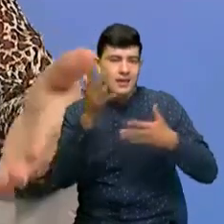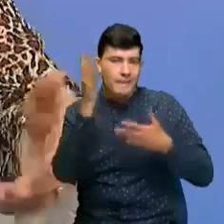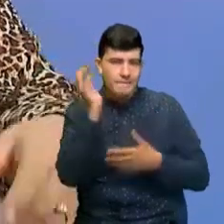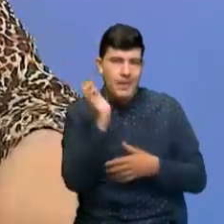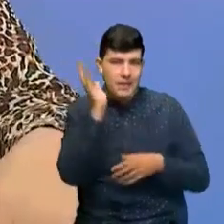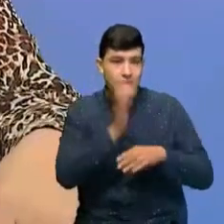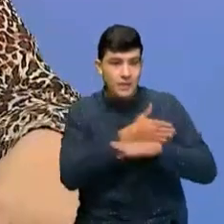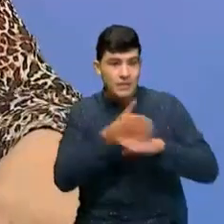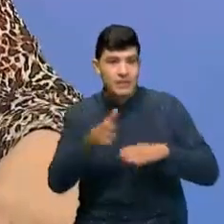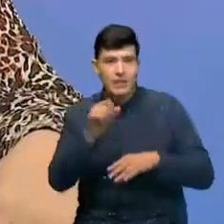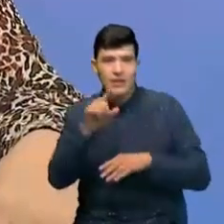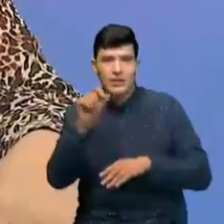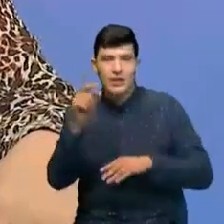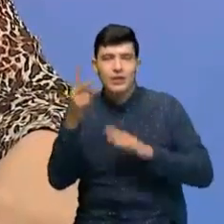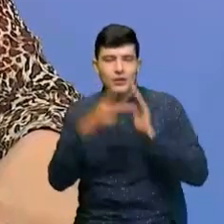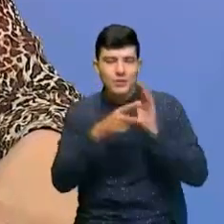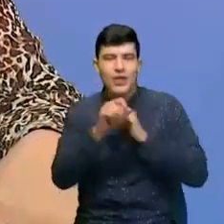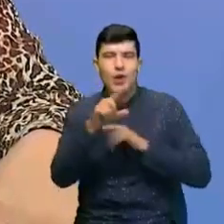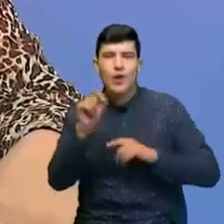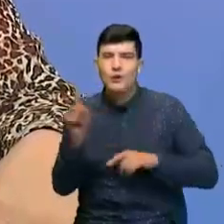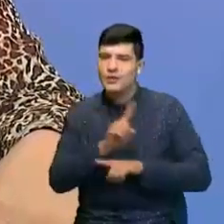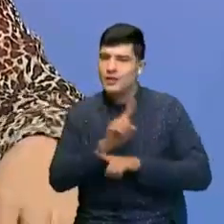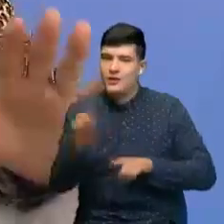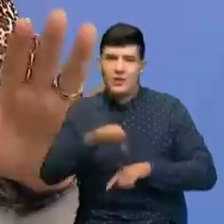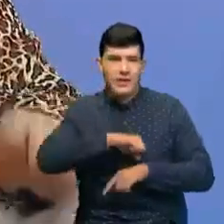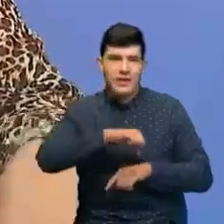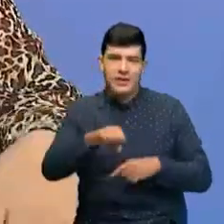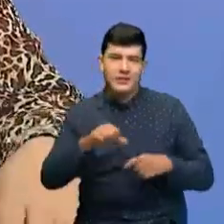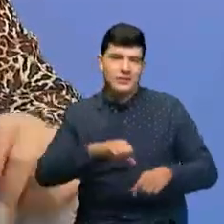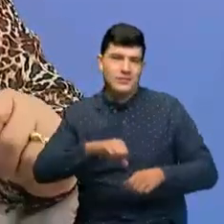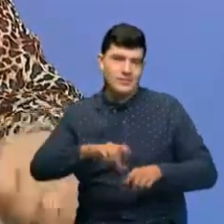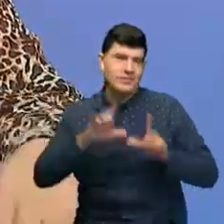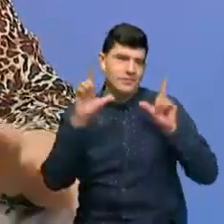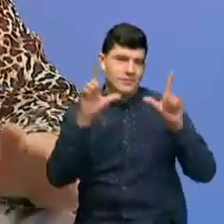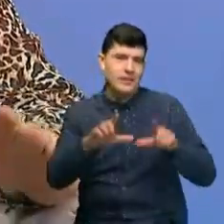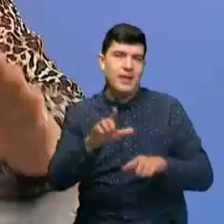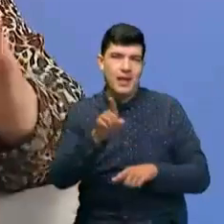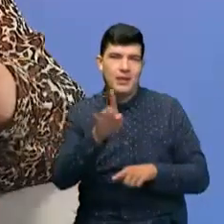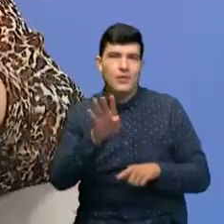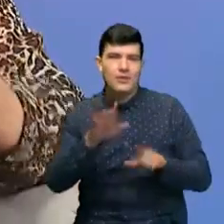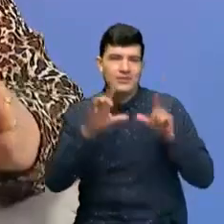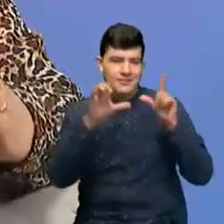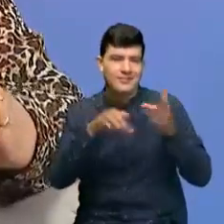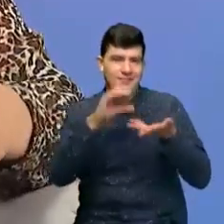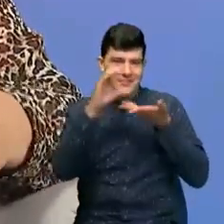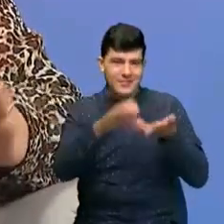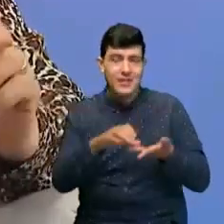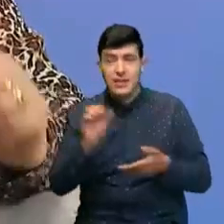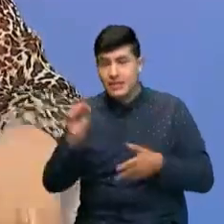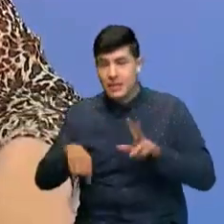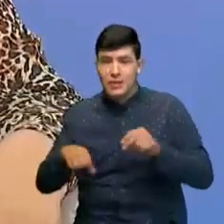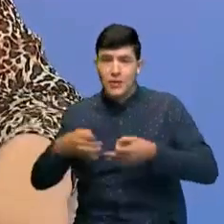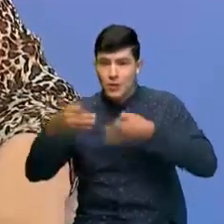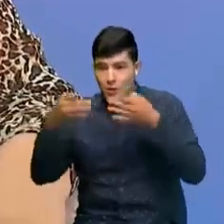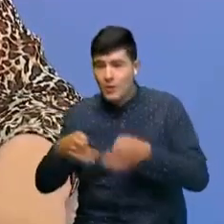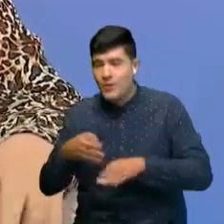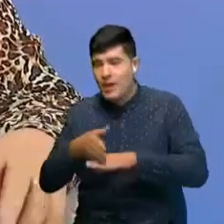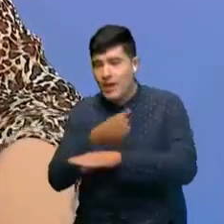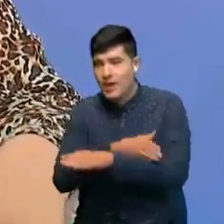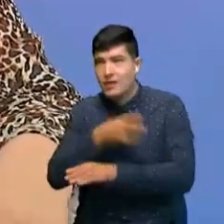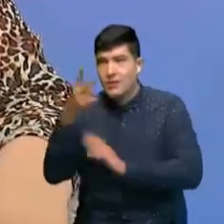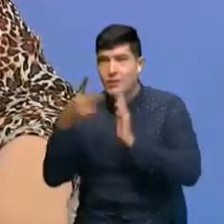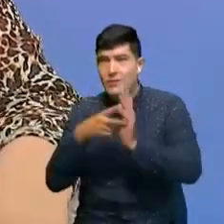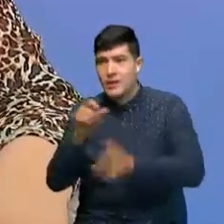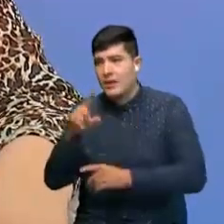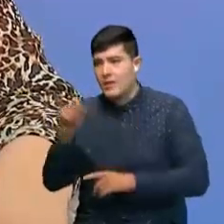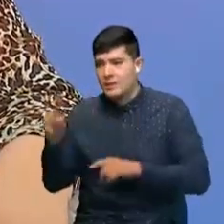al 2011 no tenían derecho a la mesada número 14. Entonces, lo único que hay que mirar es, ¿cumplió o no cumplió con pensionarse antes del